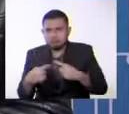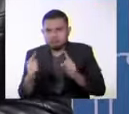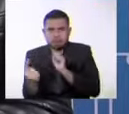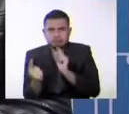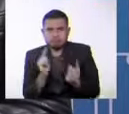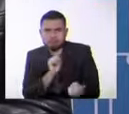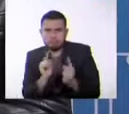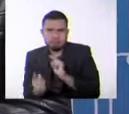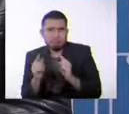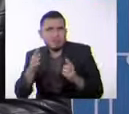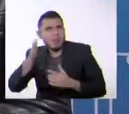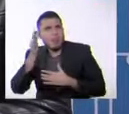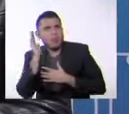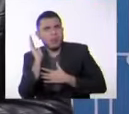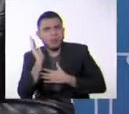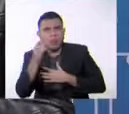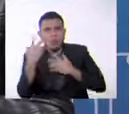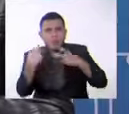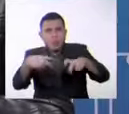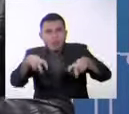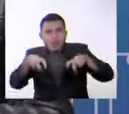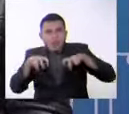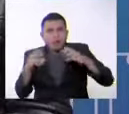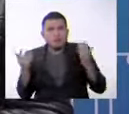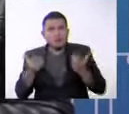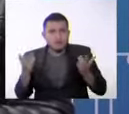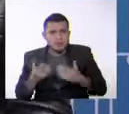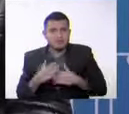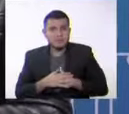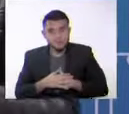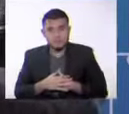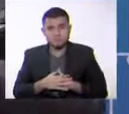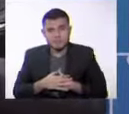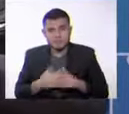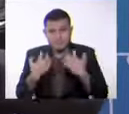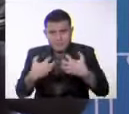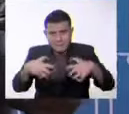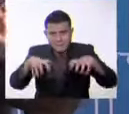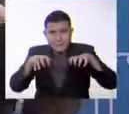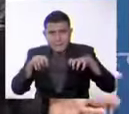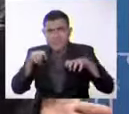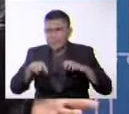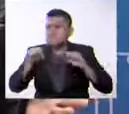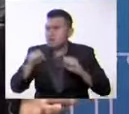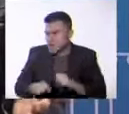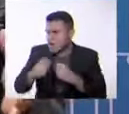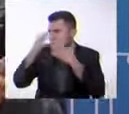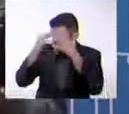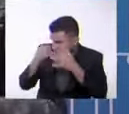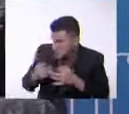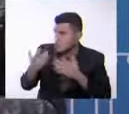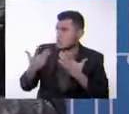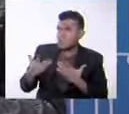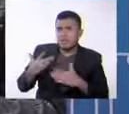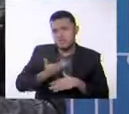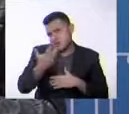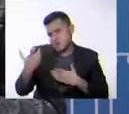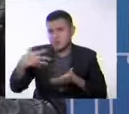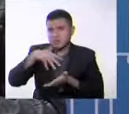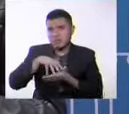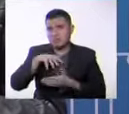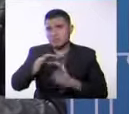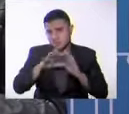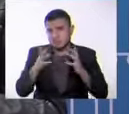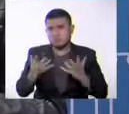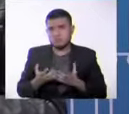realizado y han logrado tener una credibilidad mayor dentro de la población. Y a partir de eso